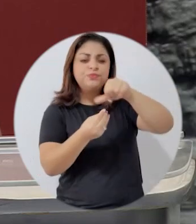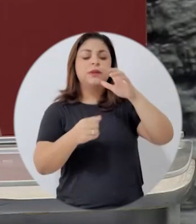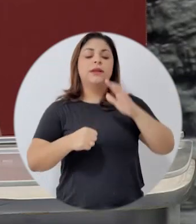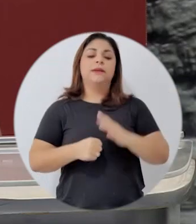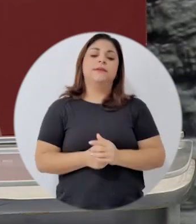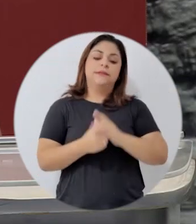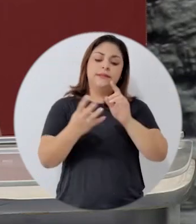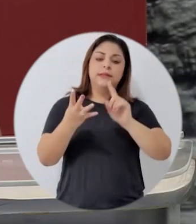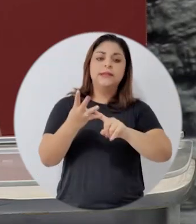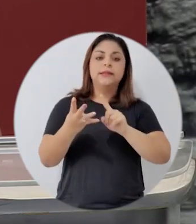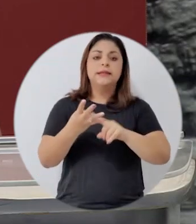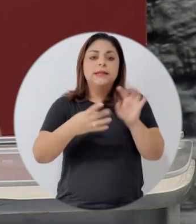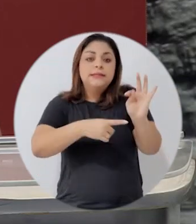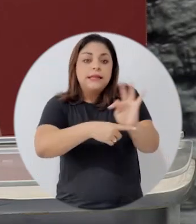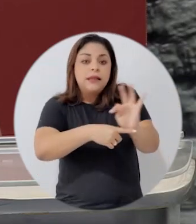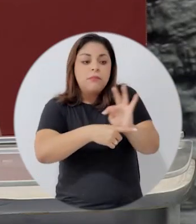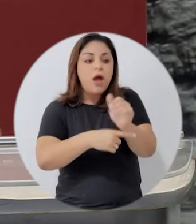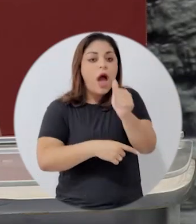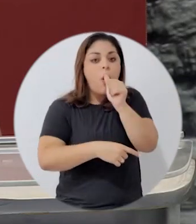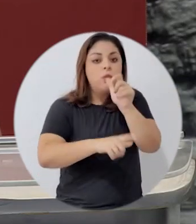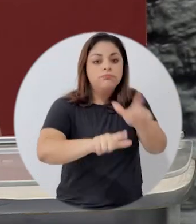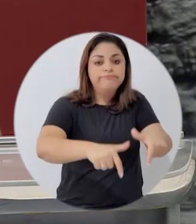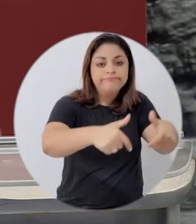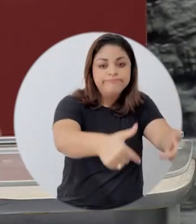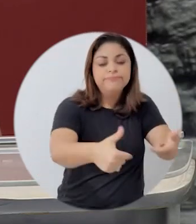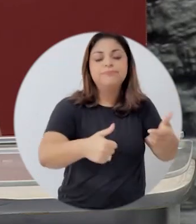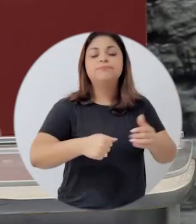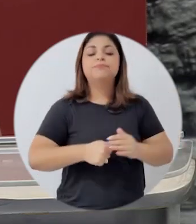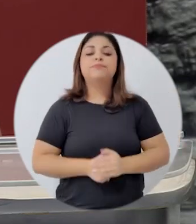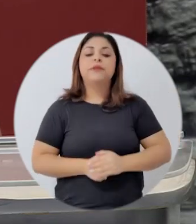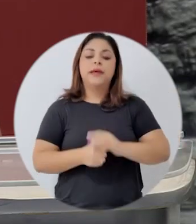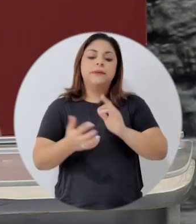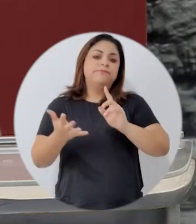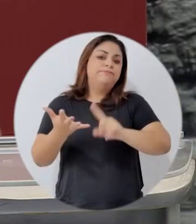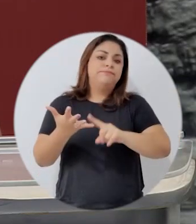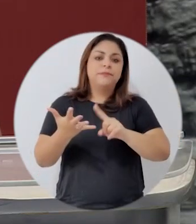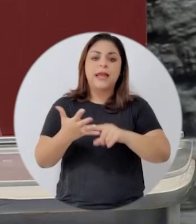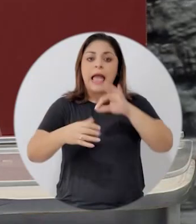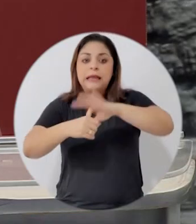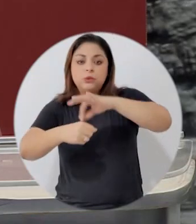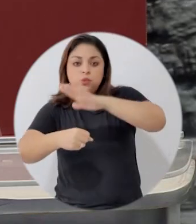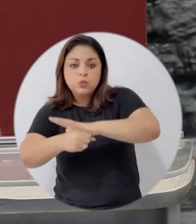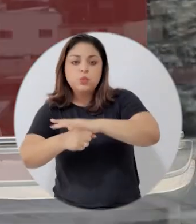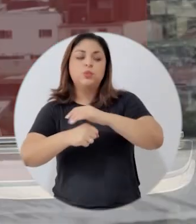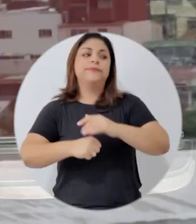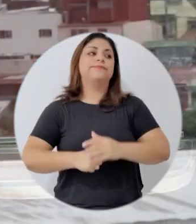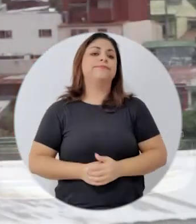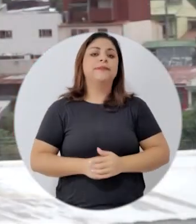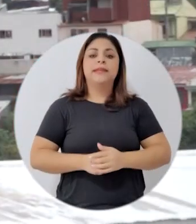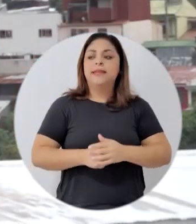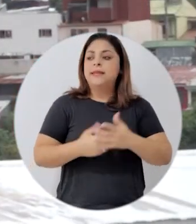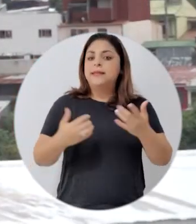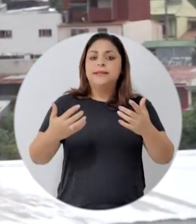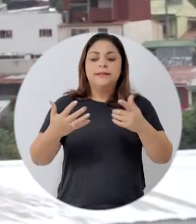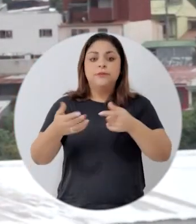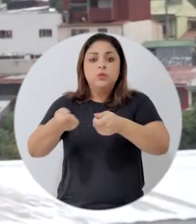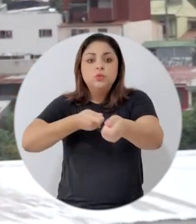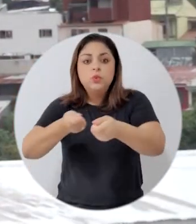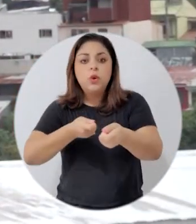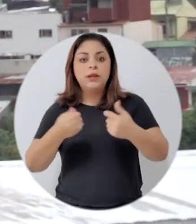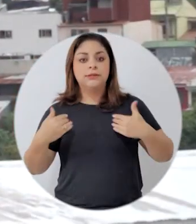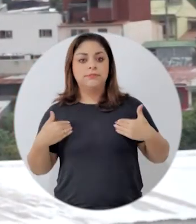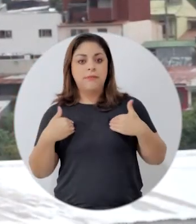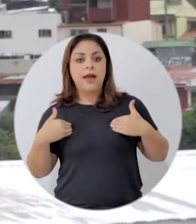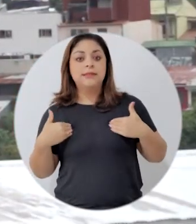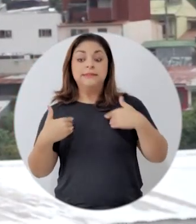aguas residuales, qué sé yo, la parte agrícola, el manejo de animales, todo este